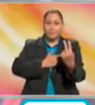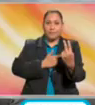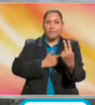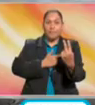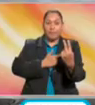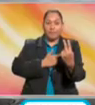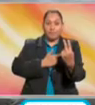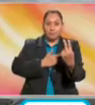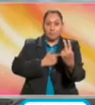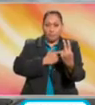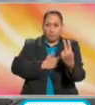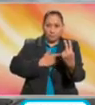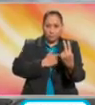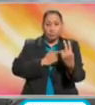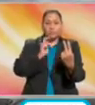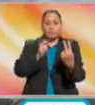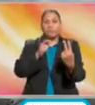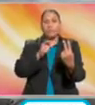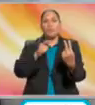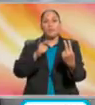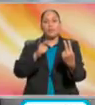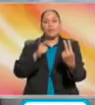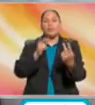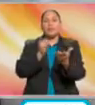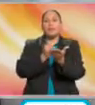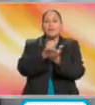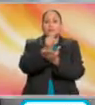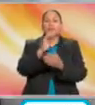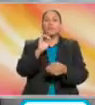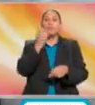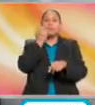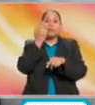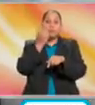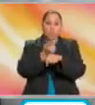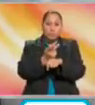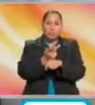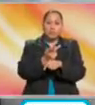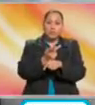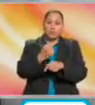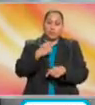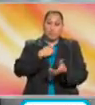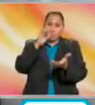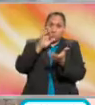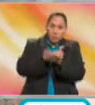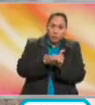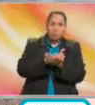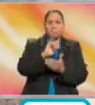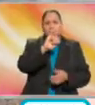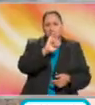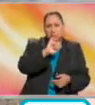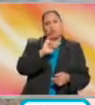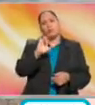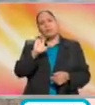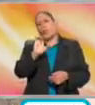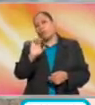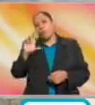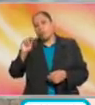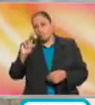el desarrollo de la personalidad está tu decisión o tu voluntad de decir si te casas o no. Sí. Y si te